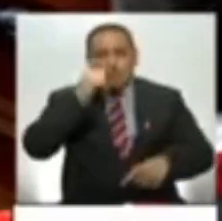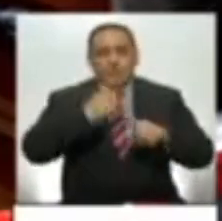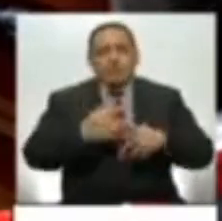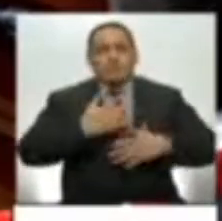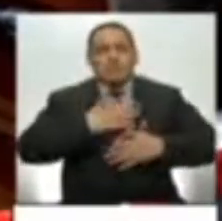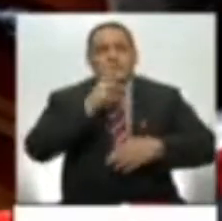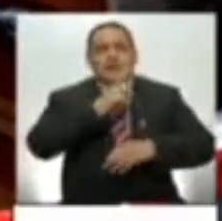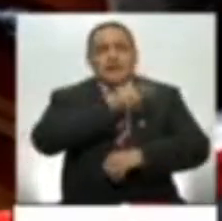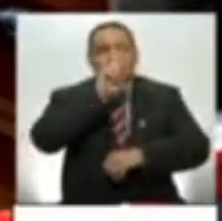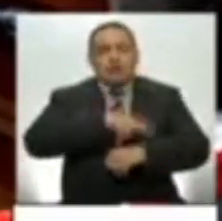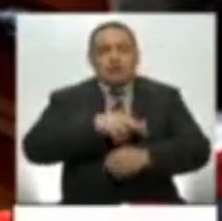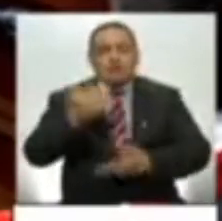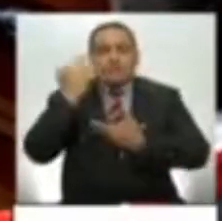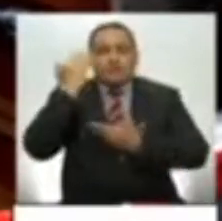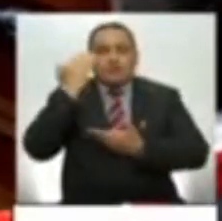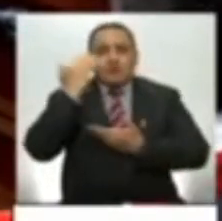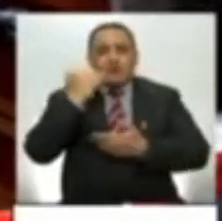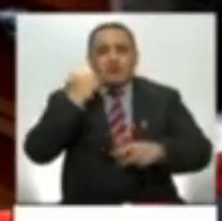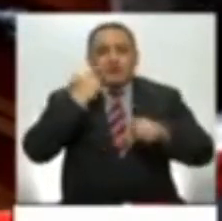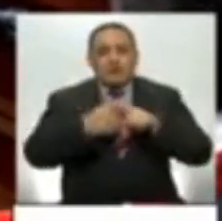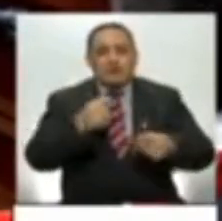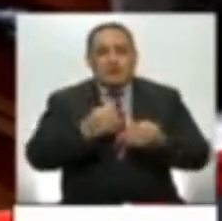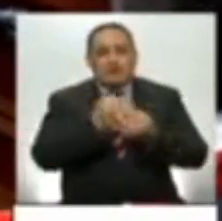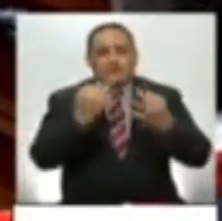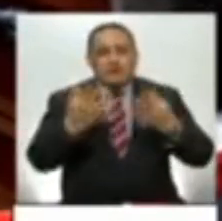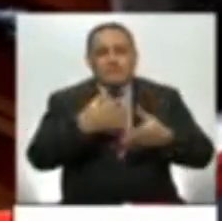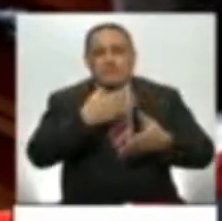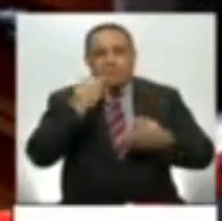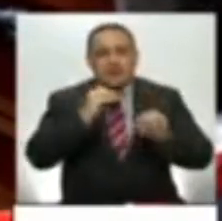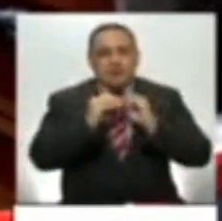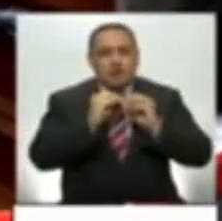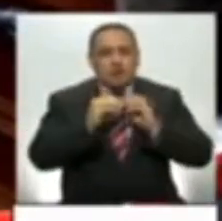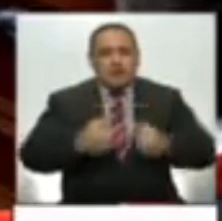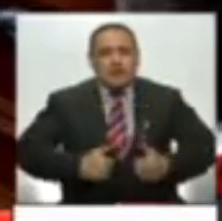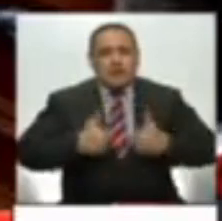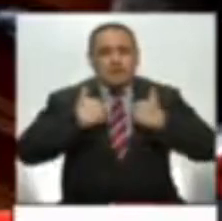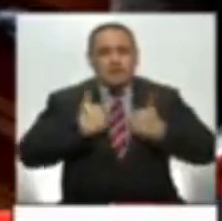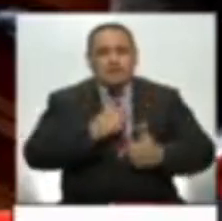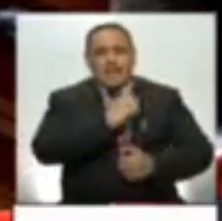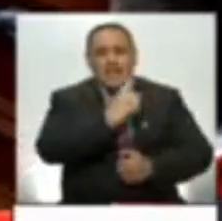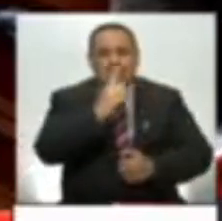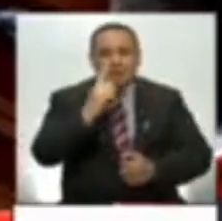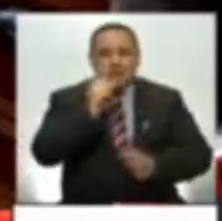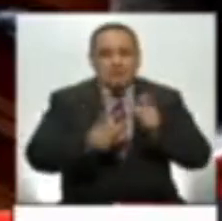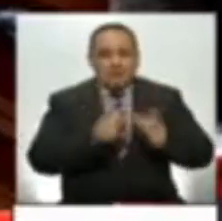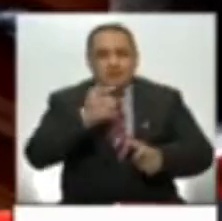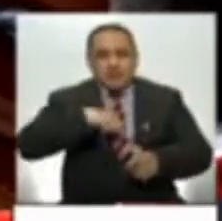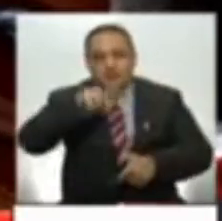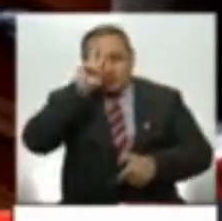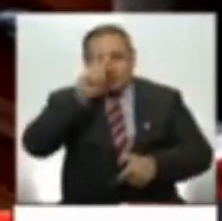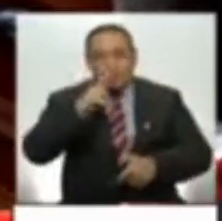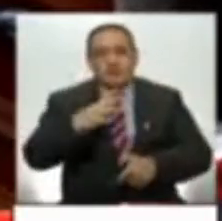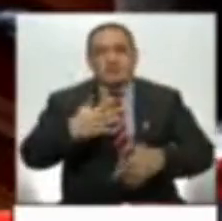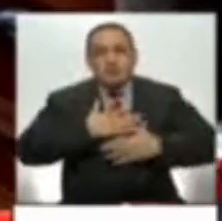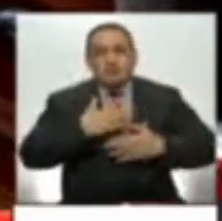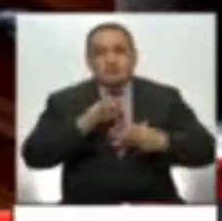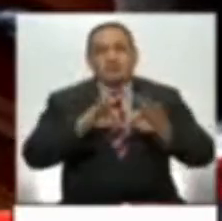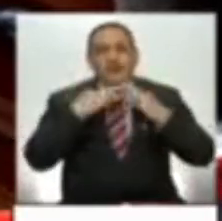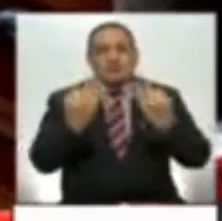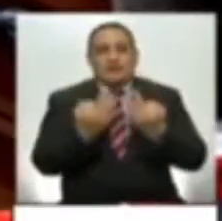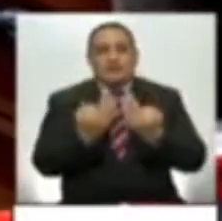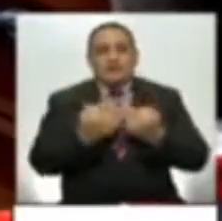mi región Piura, por las mejoras en la calidad de vida de cada uno de los peruanos y por mi